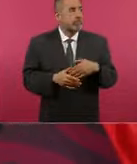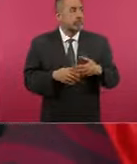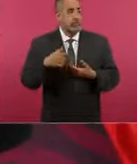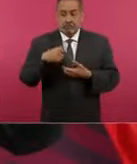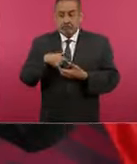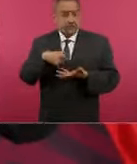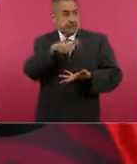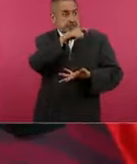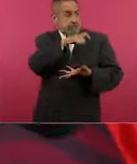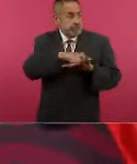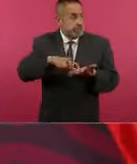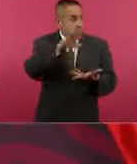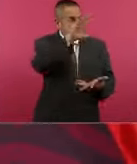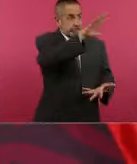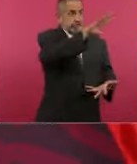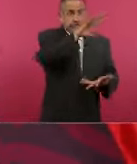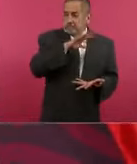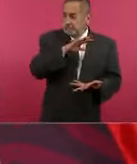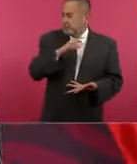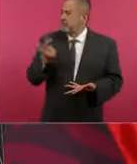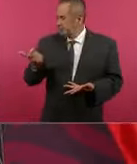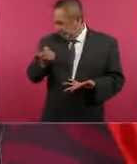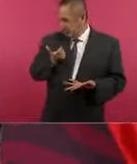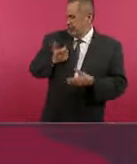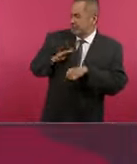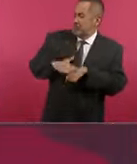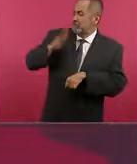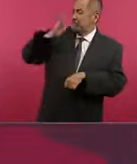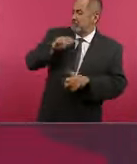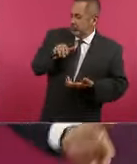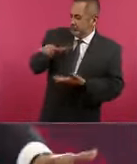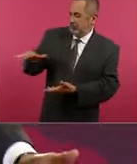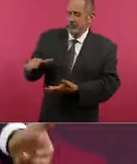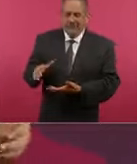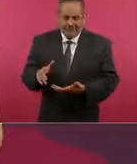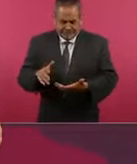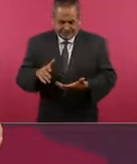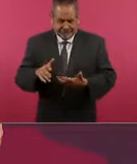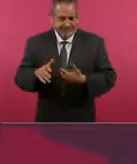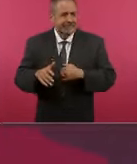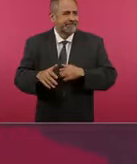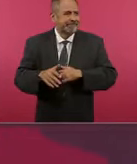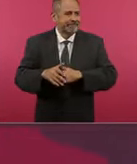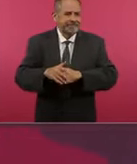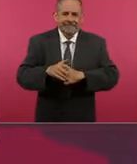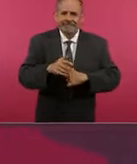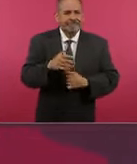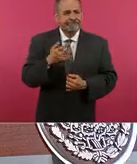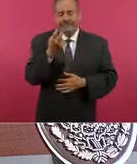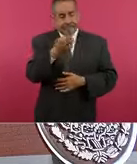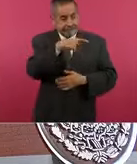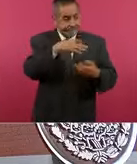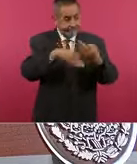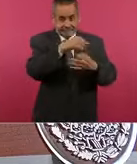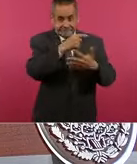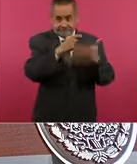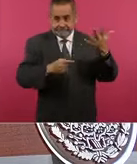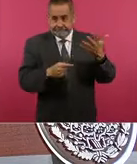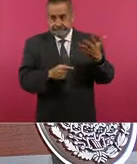compraban, las que tenían las relaciones, eran las intermediarias. Entonces, todo eso